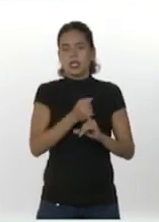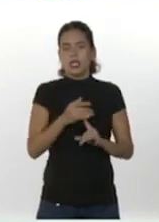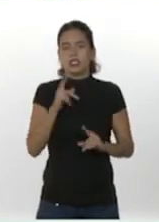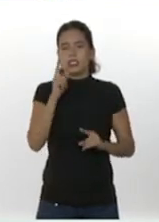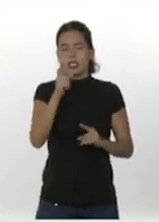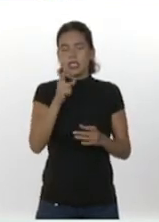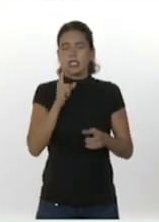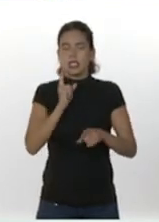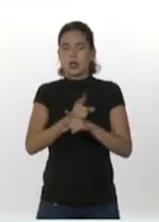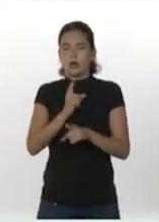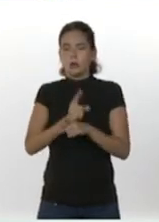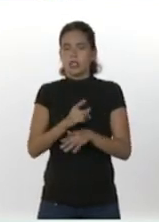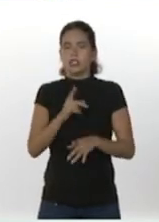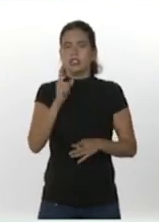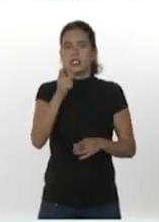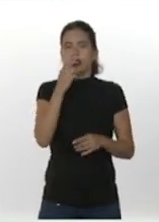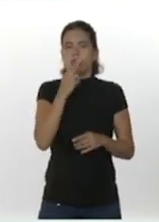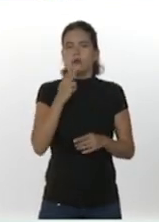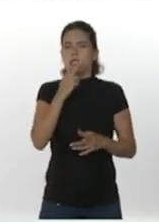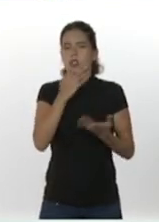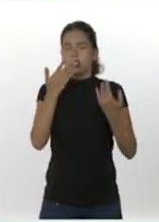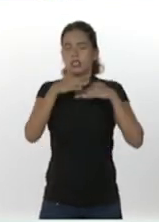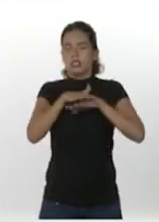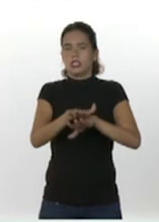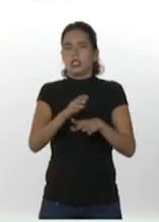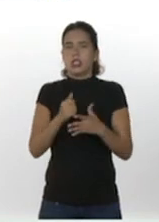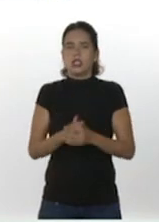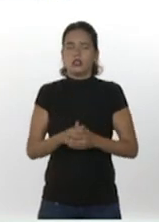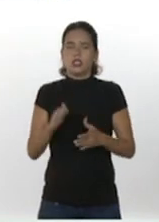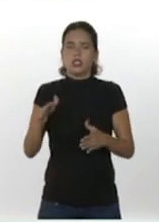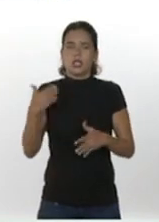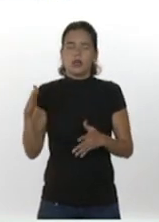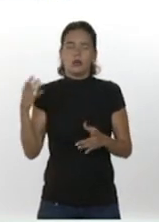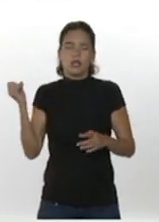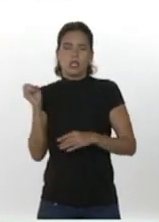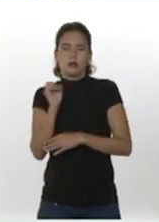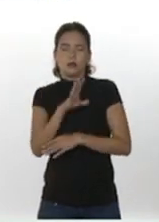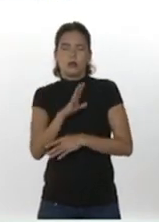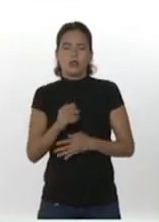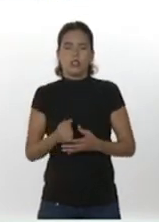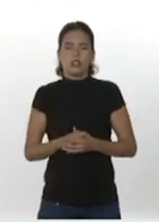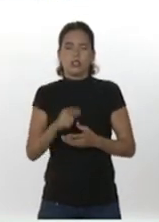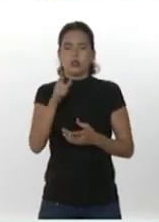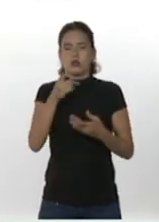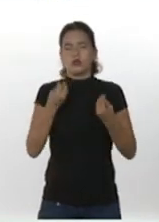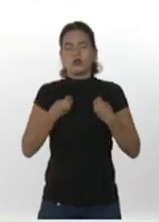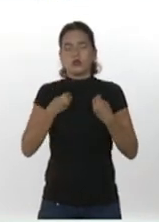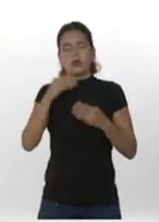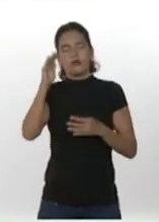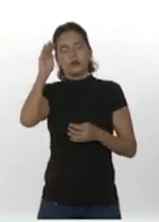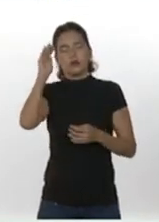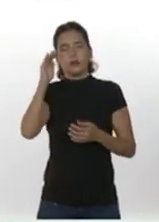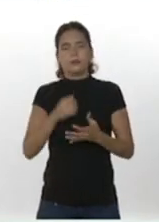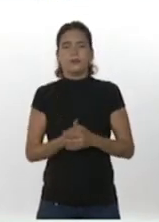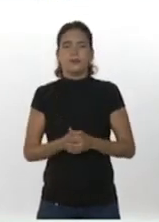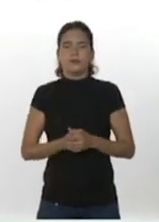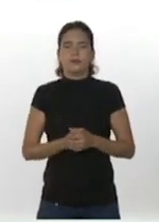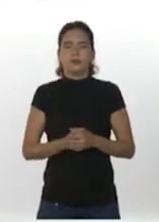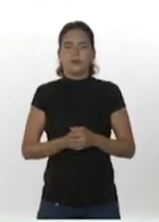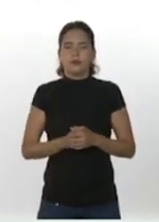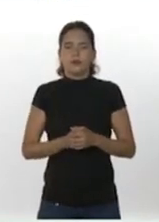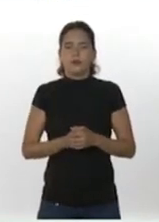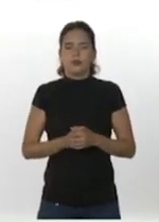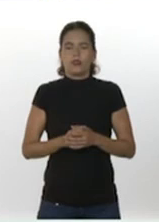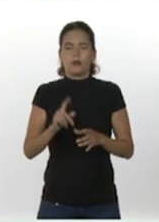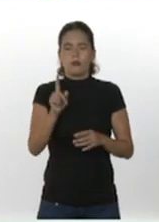esas competencias y alcance esa integración hacia la cual estamos proyectando su vida a futuro. Entonces,